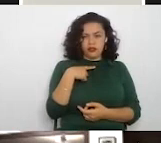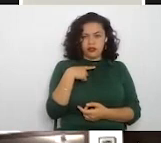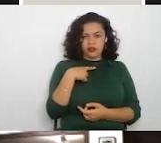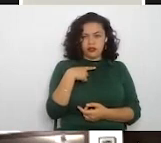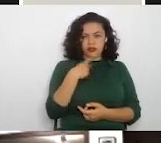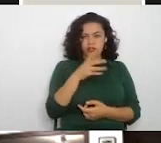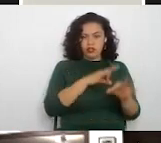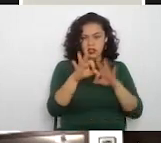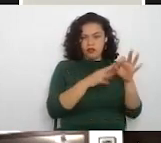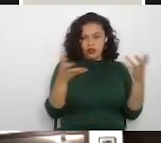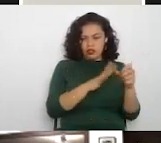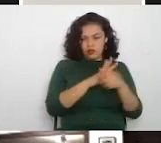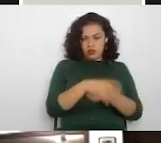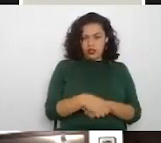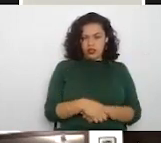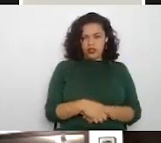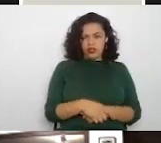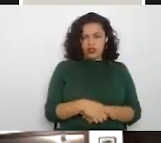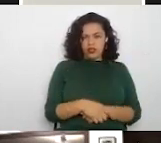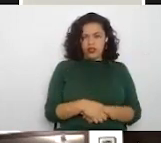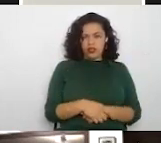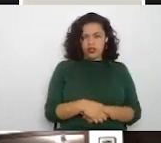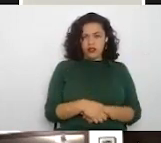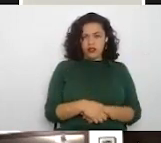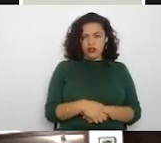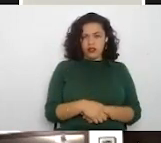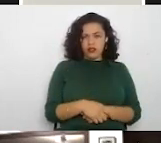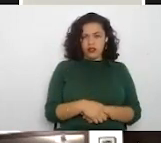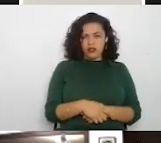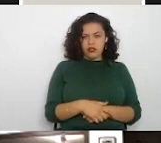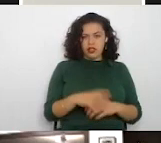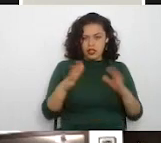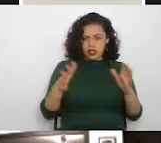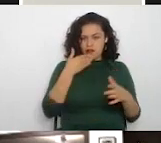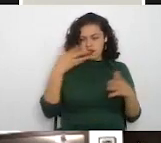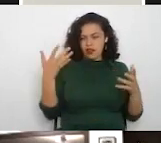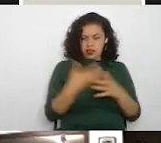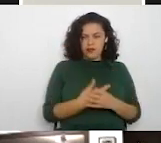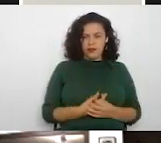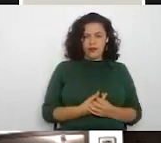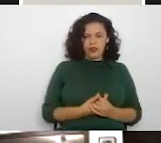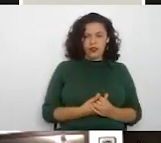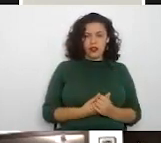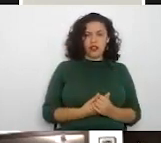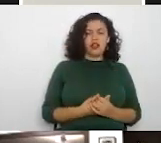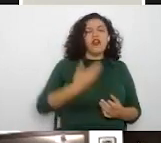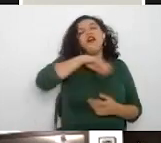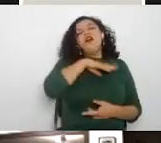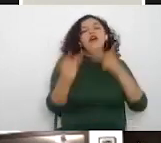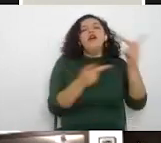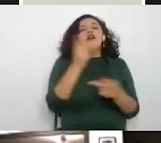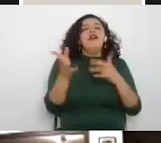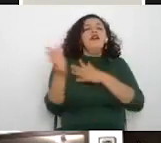hace, ¿no? ¿Qué trabajo se hace? Entonces, ya con esto, vamos a hacer la siguiente pregunta. ¿Dónde